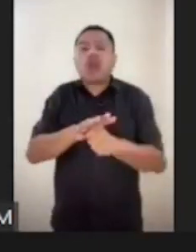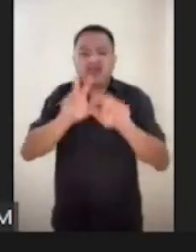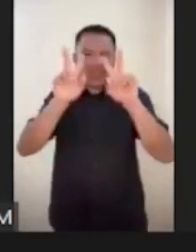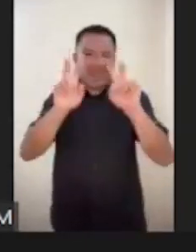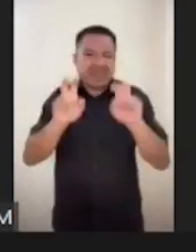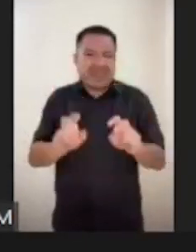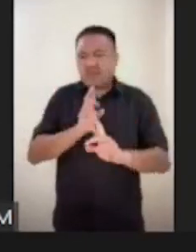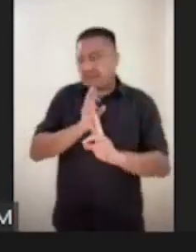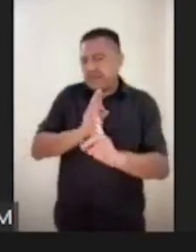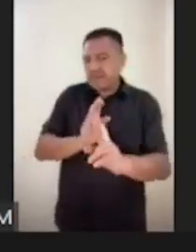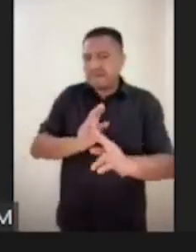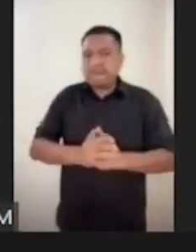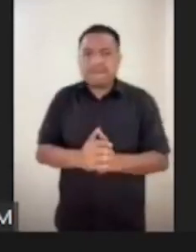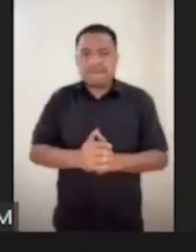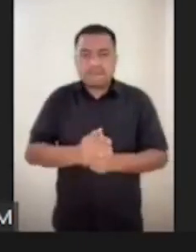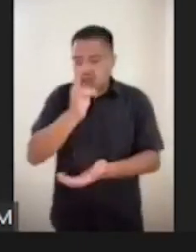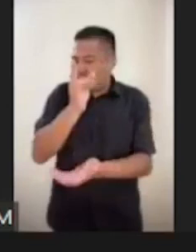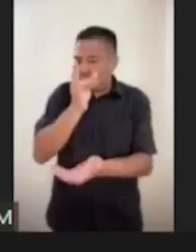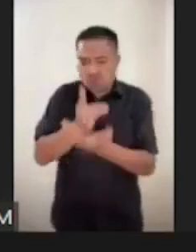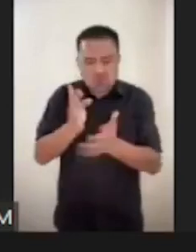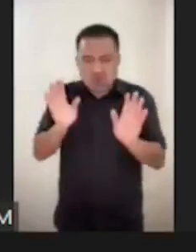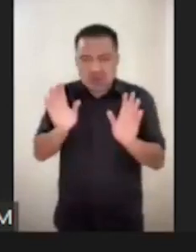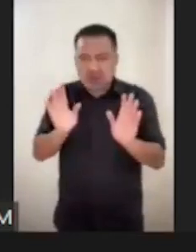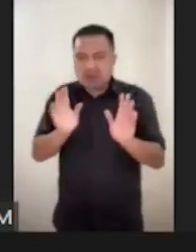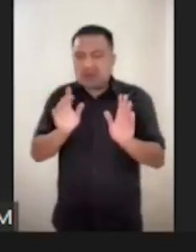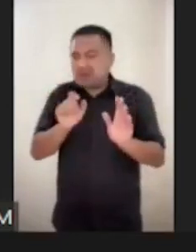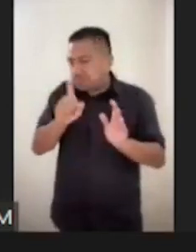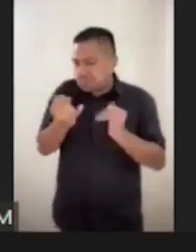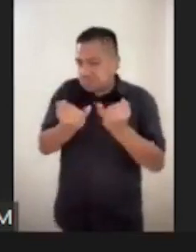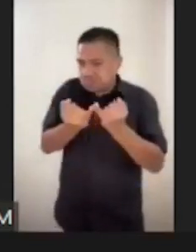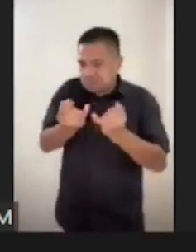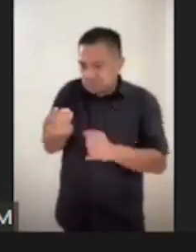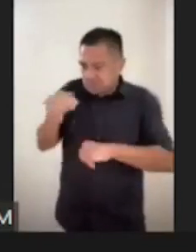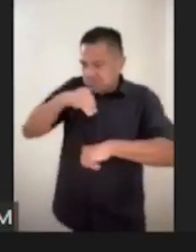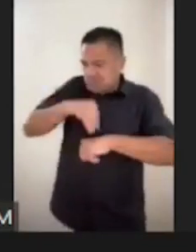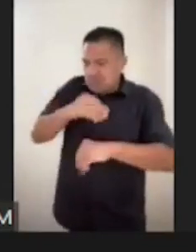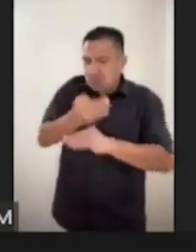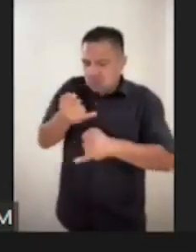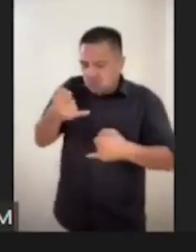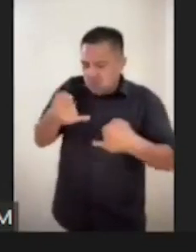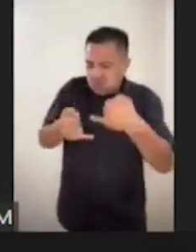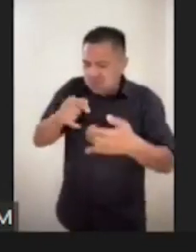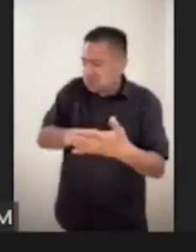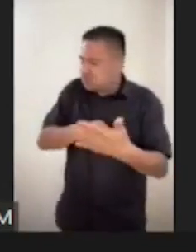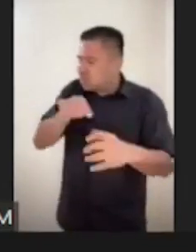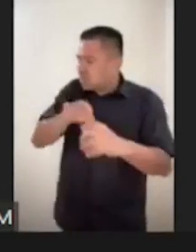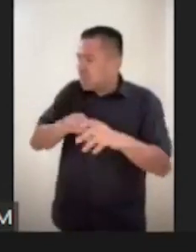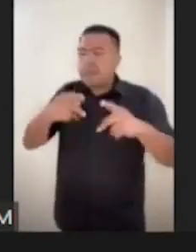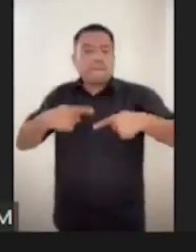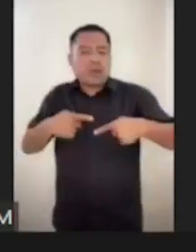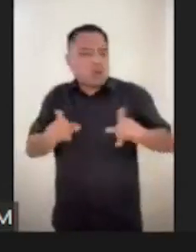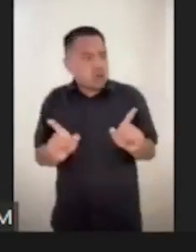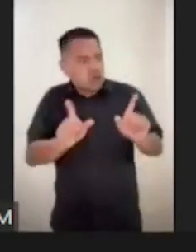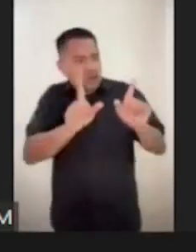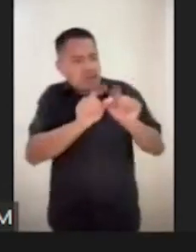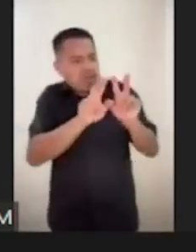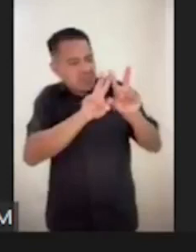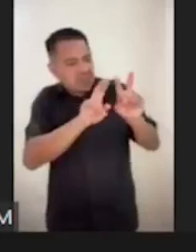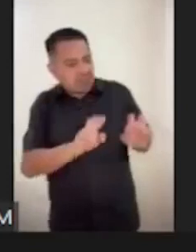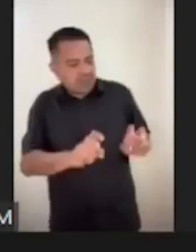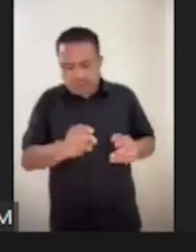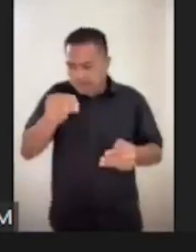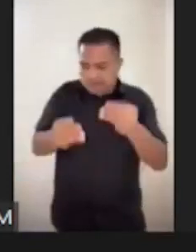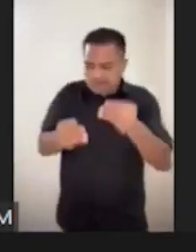resolutivos. Único. Se declara parcialmente fundado el presente juicio electoral ciudadano. Es la cuenta del asunto, señores magistradas,